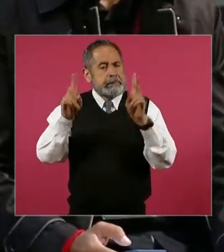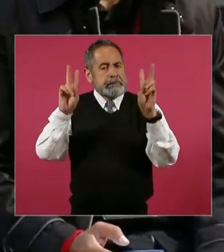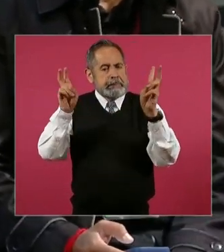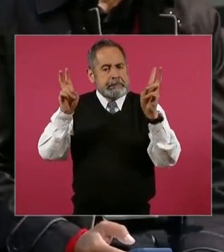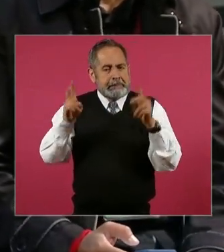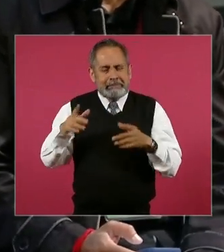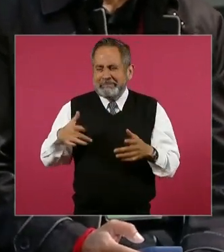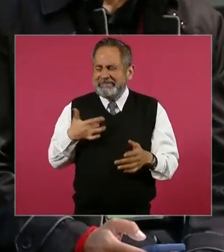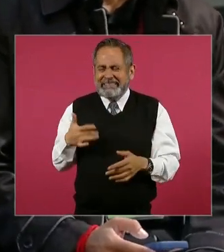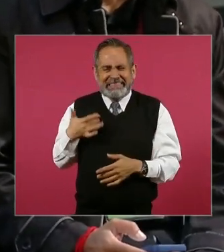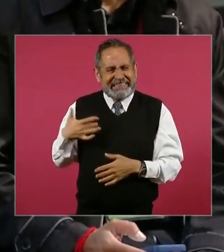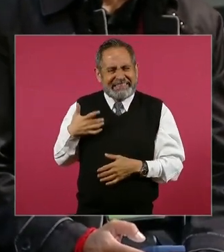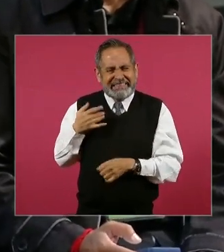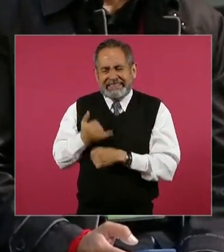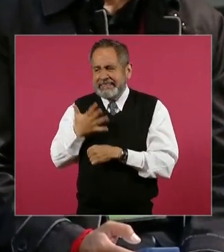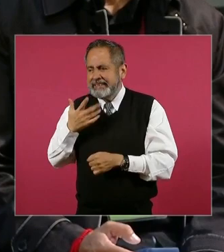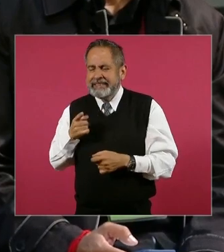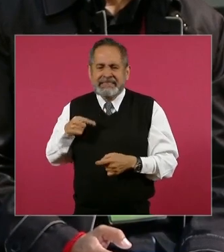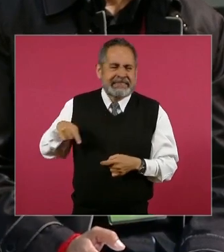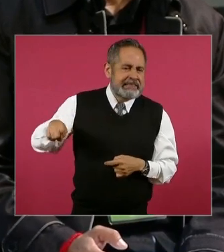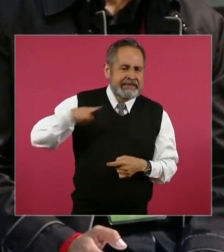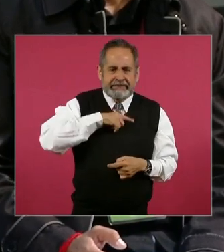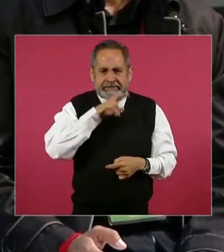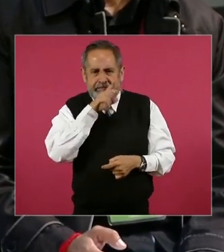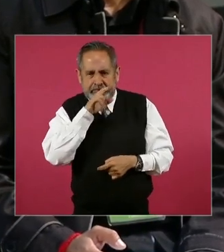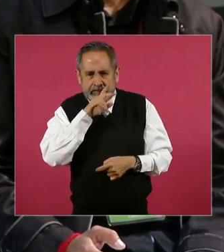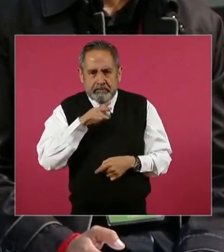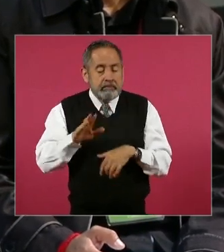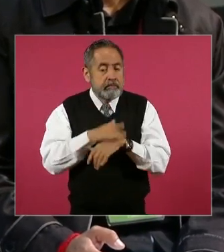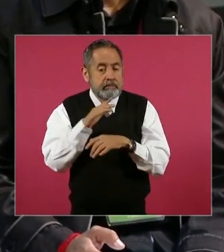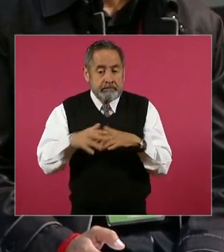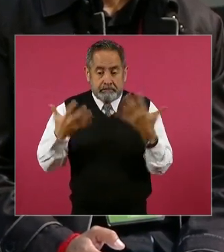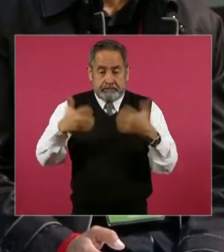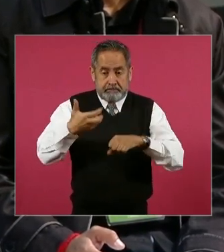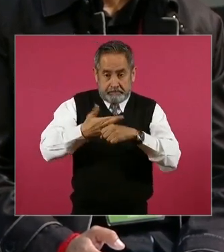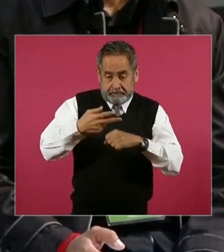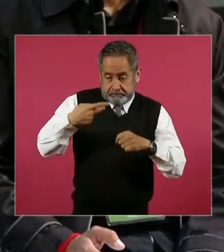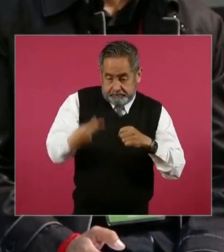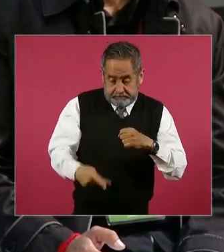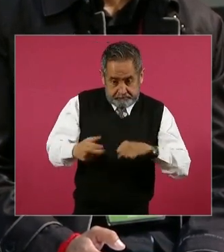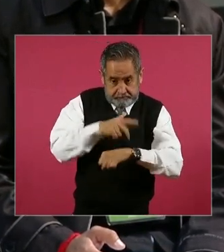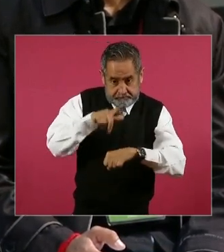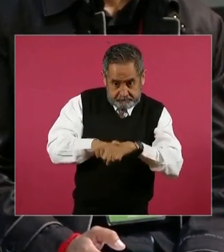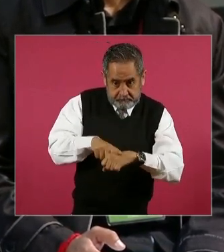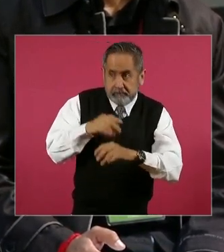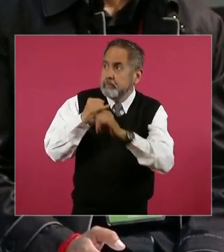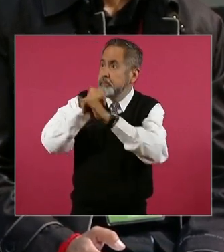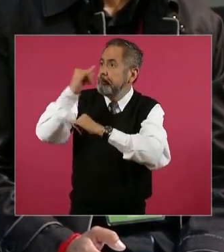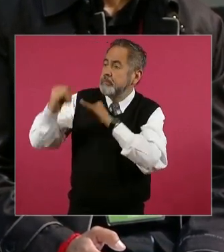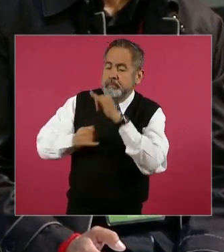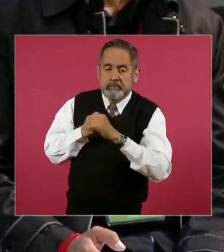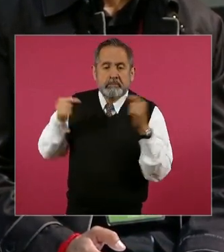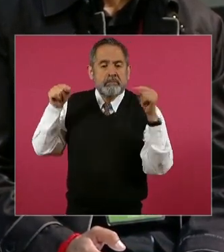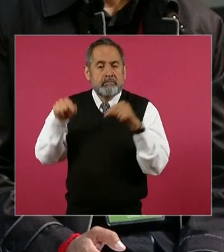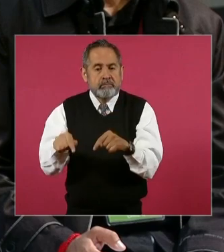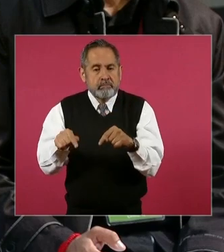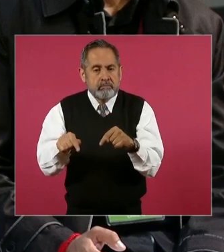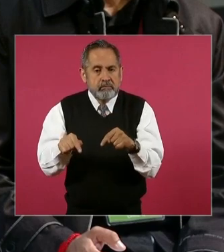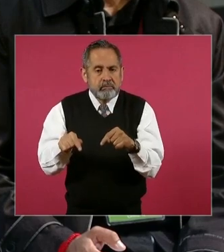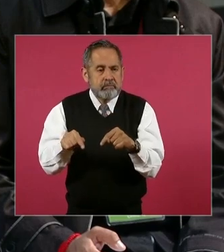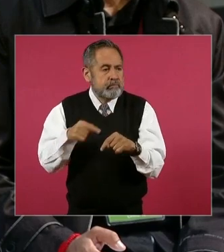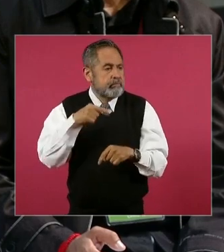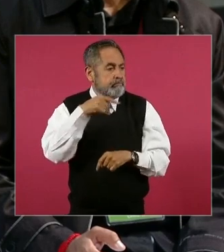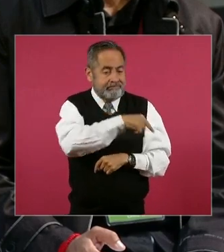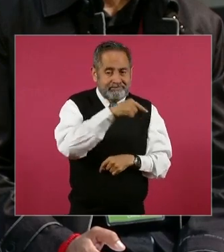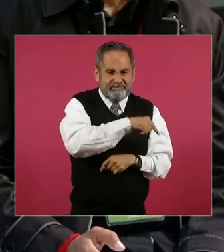inquietando y que es el que empresas nacionales e internacionales se han venido